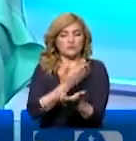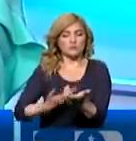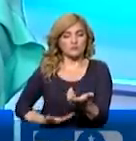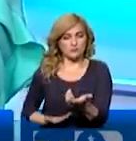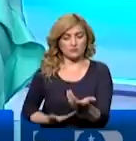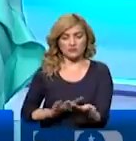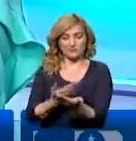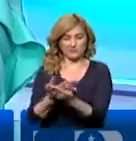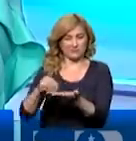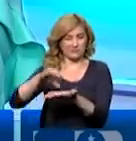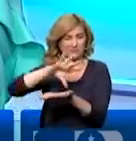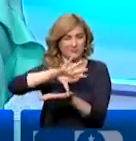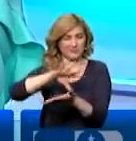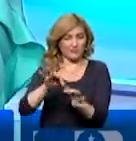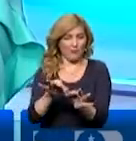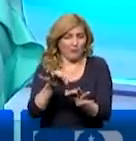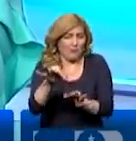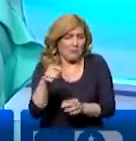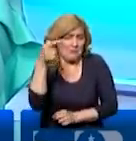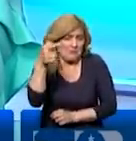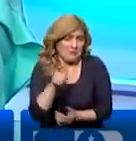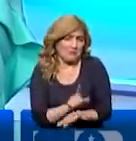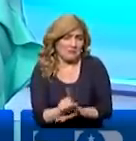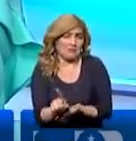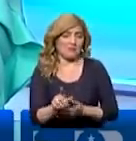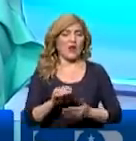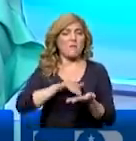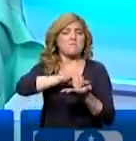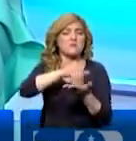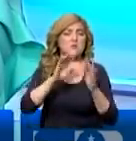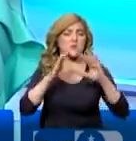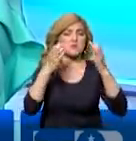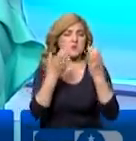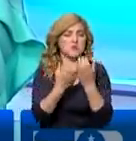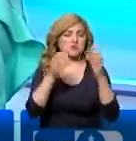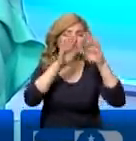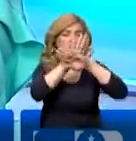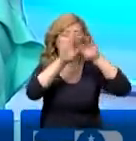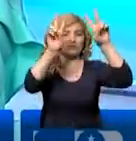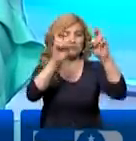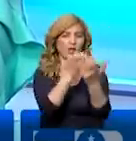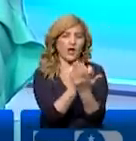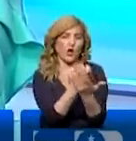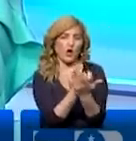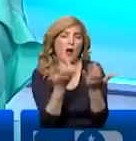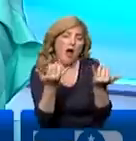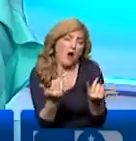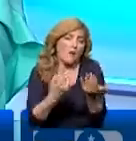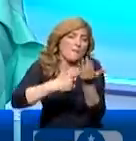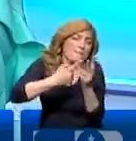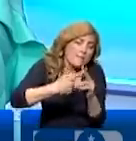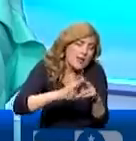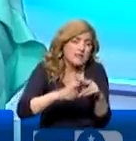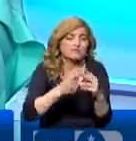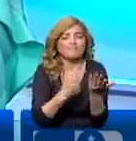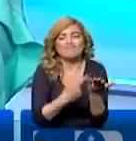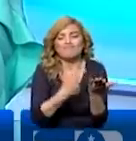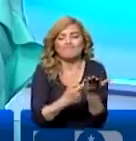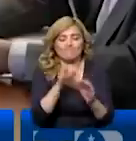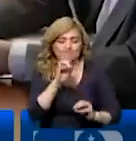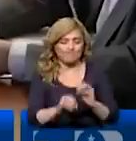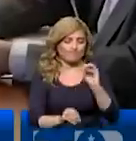Asamblea se posterga para la próxima semana. Los miembros de la Comisión de Régimen Económico empezaron hoy el análisis para el informe de segundo